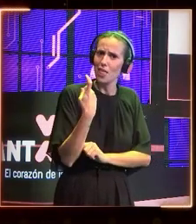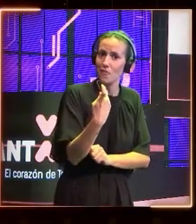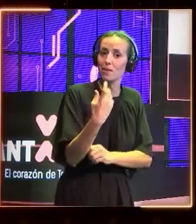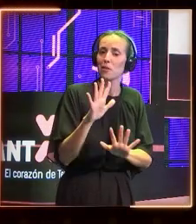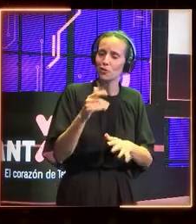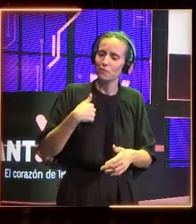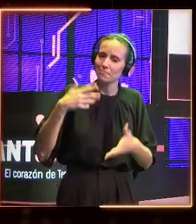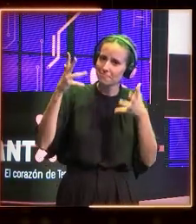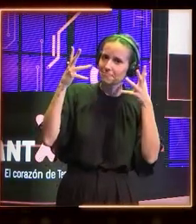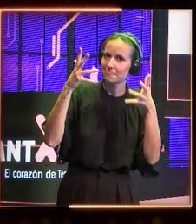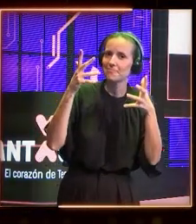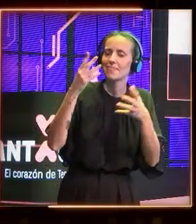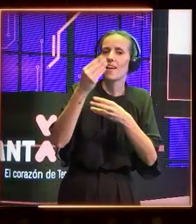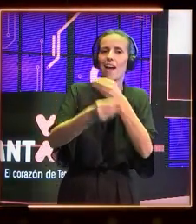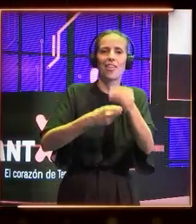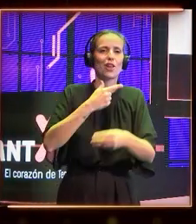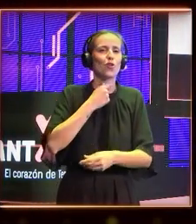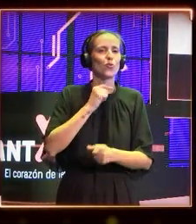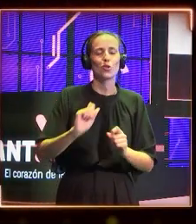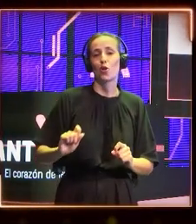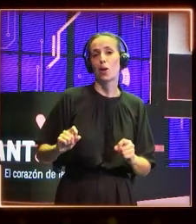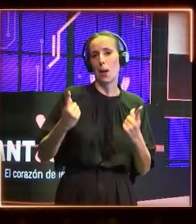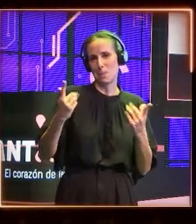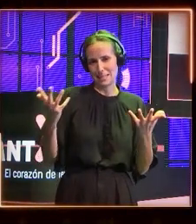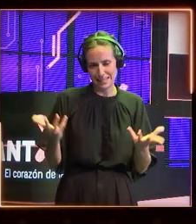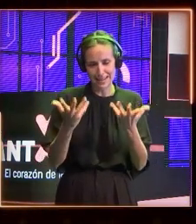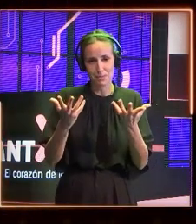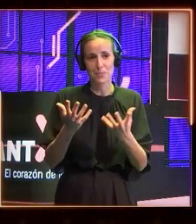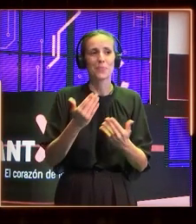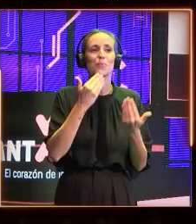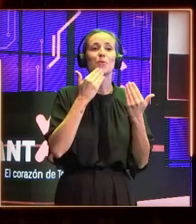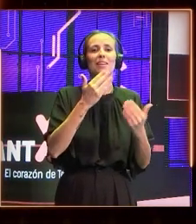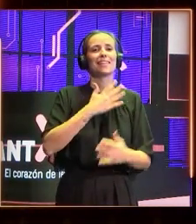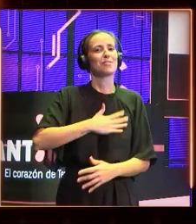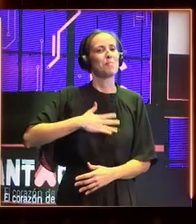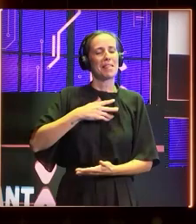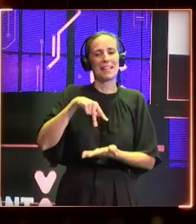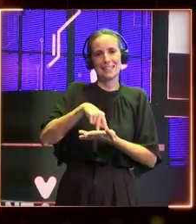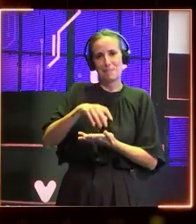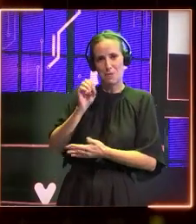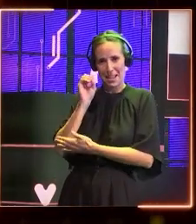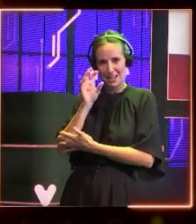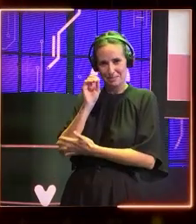es que intentéis hacer lo que más os gusta Así que muchas gracias y un placer estar por